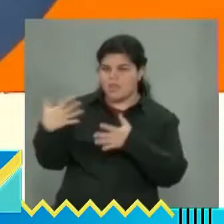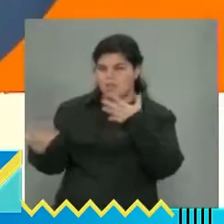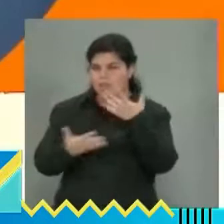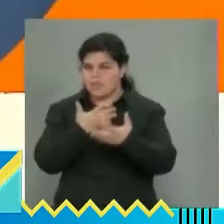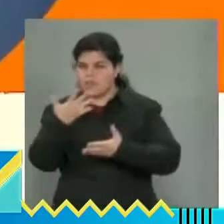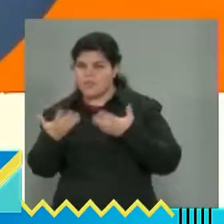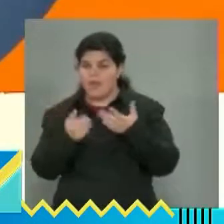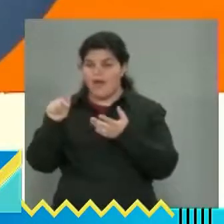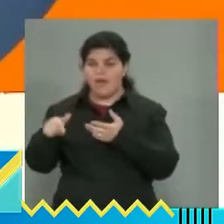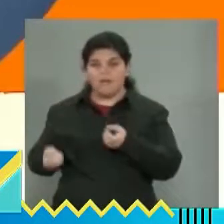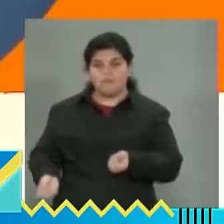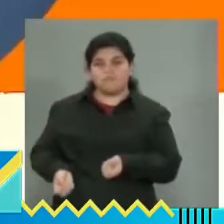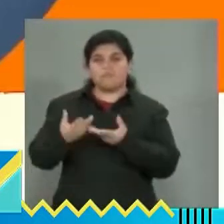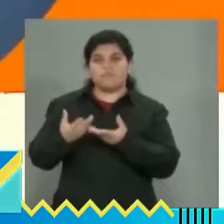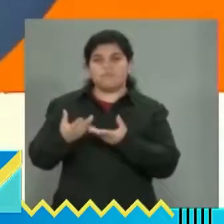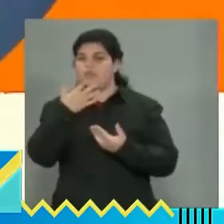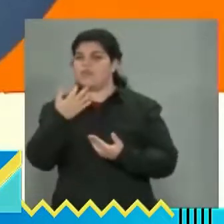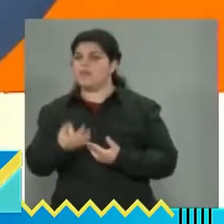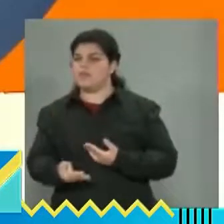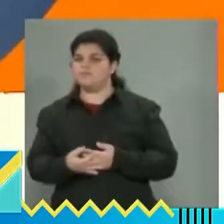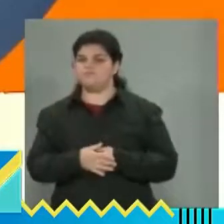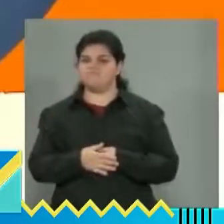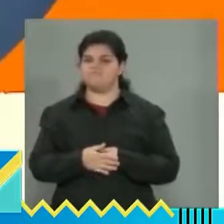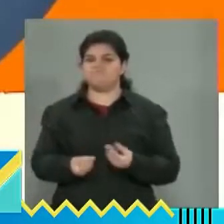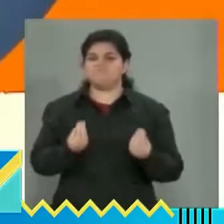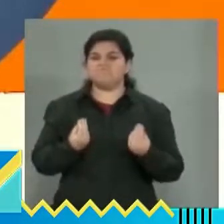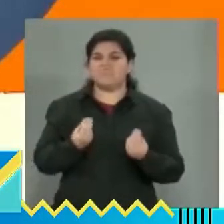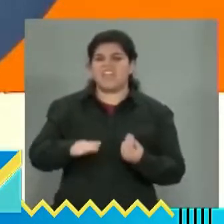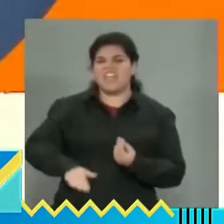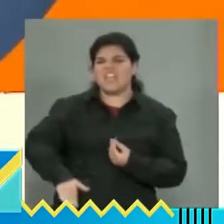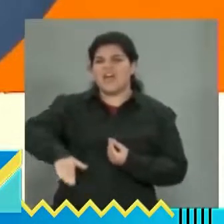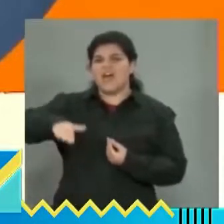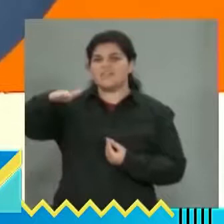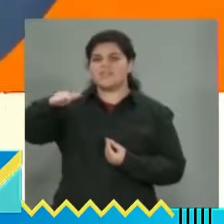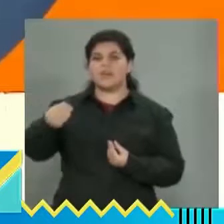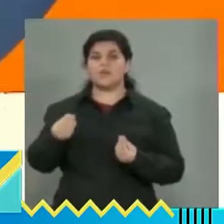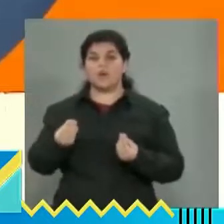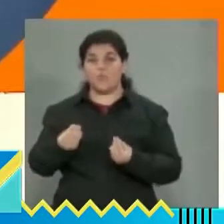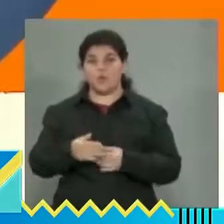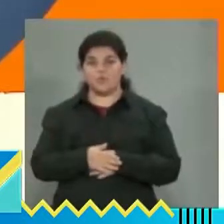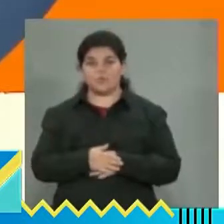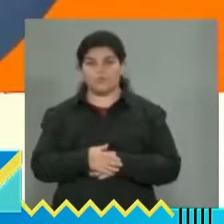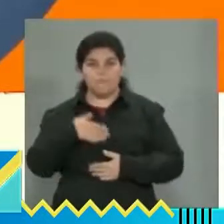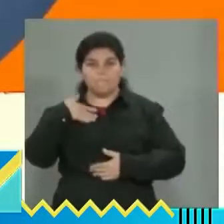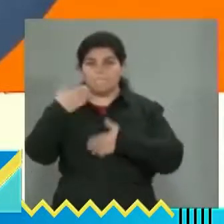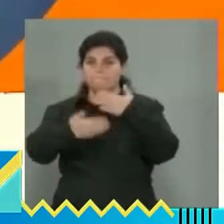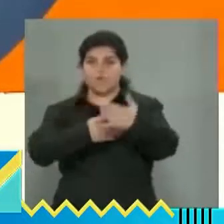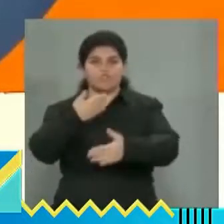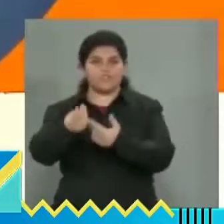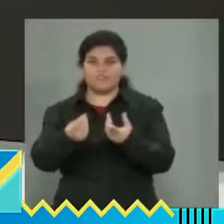La realidad es que la crianza es un proceso en donde hay que inventar todo el